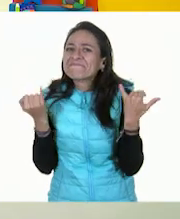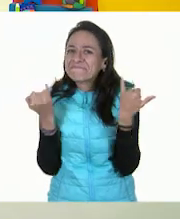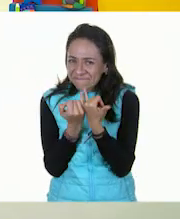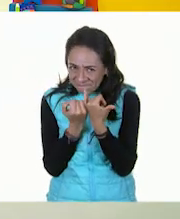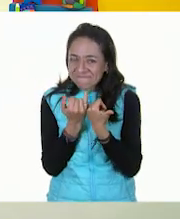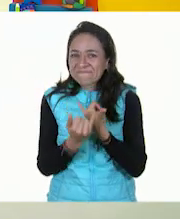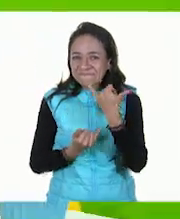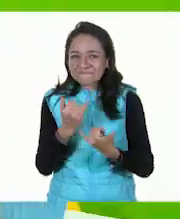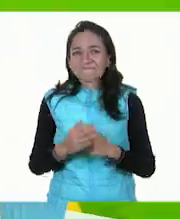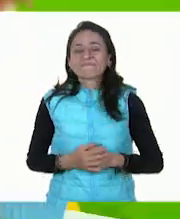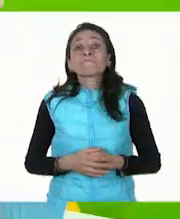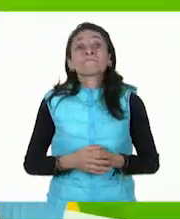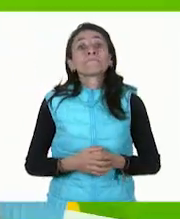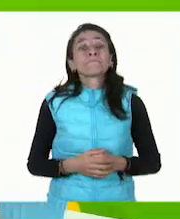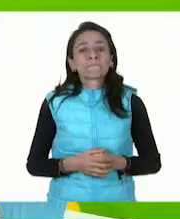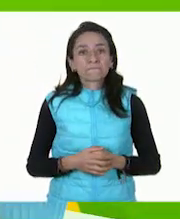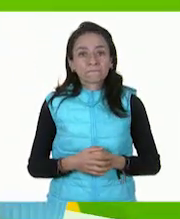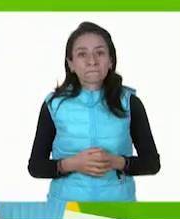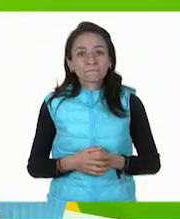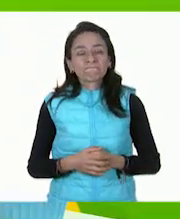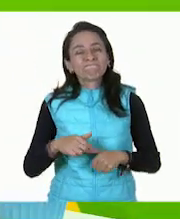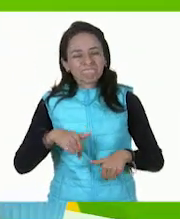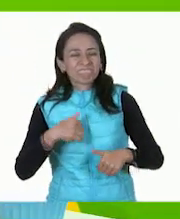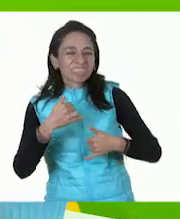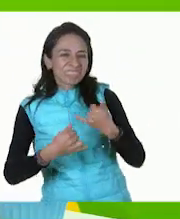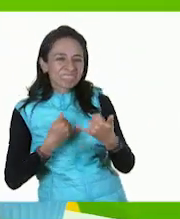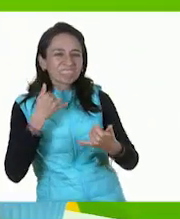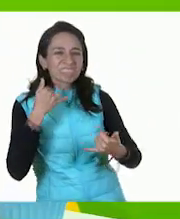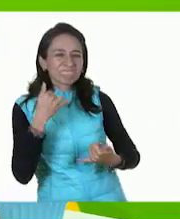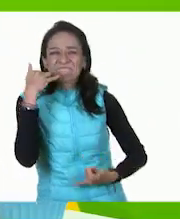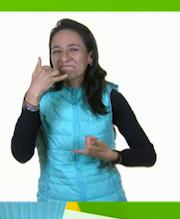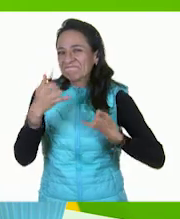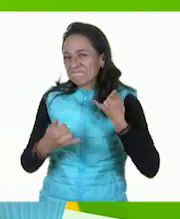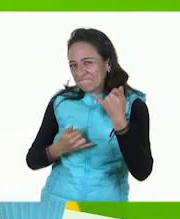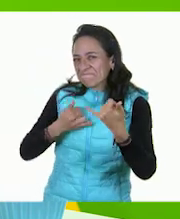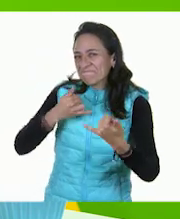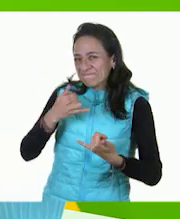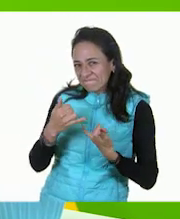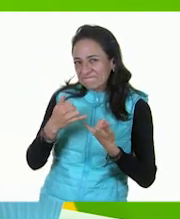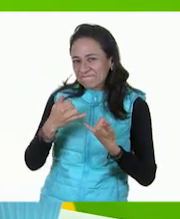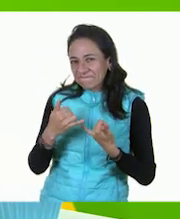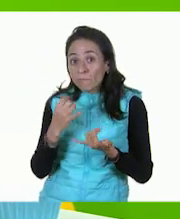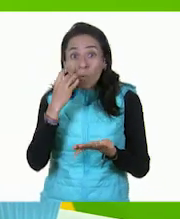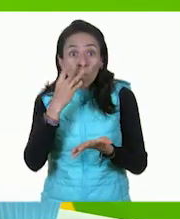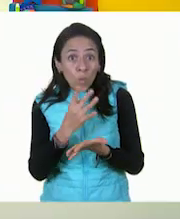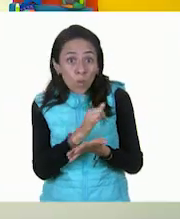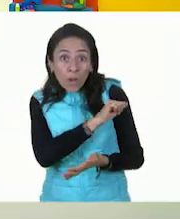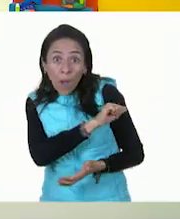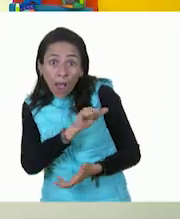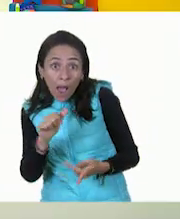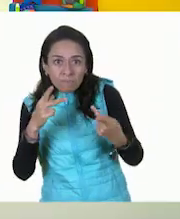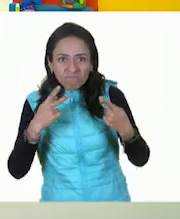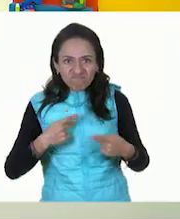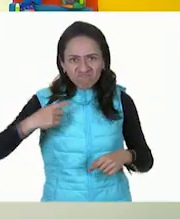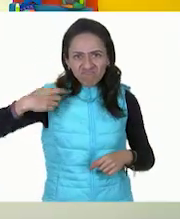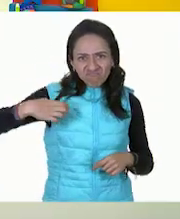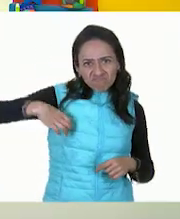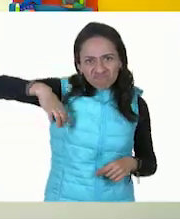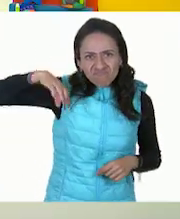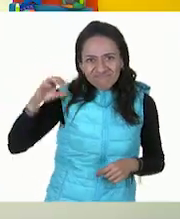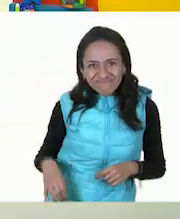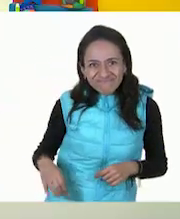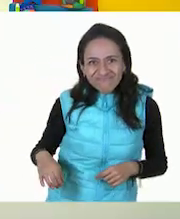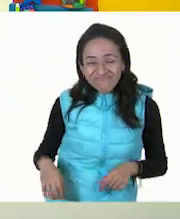¿Va? Vamos a intentarle. Dice así. Este es un juego, este es un juego solo para campeones. Pónganse atentas,